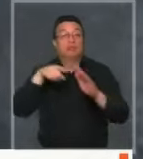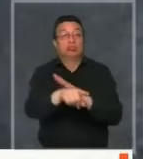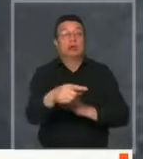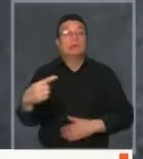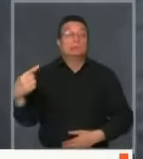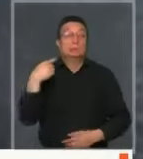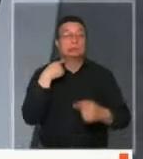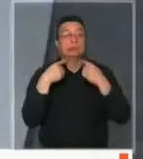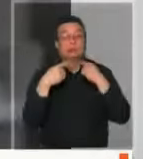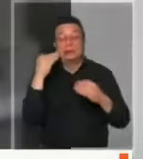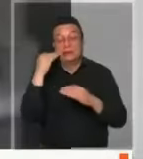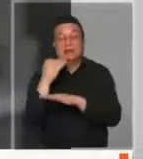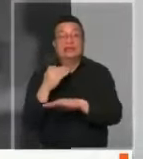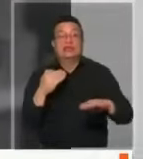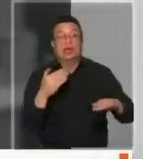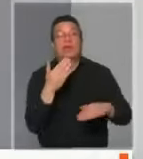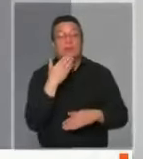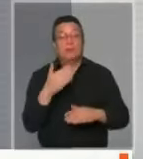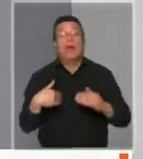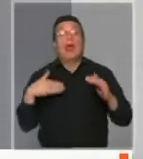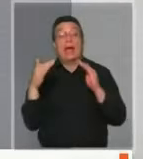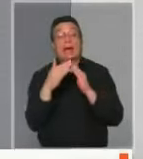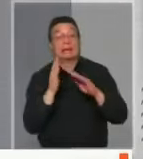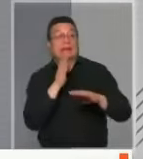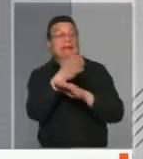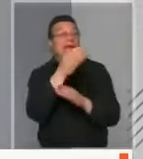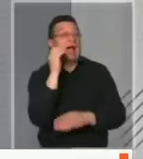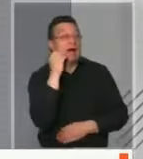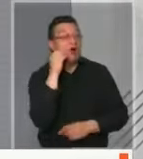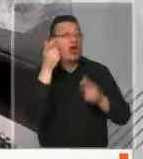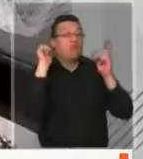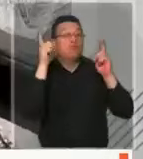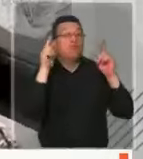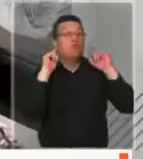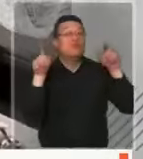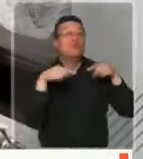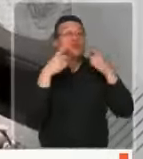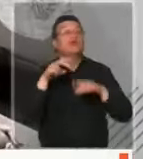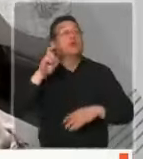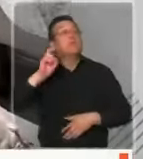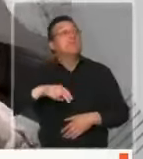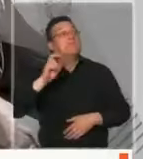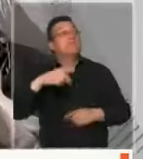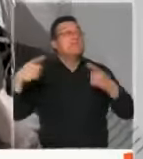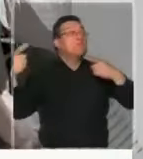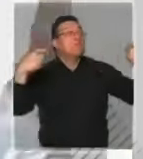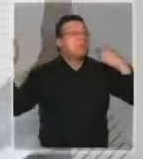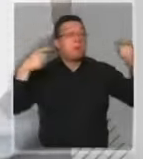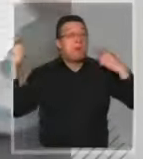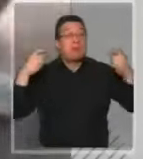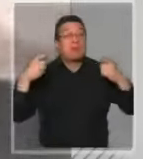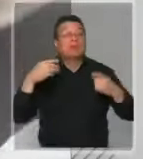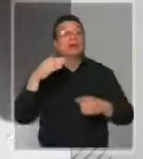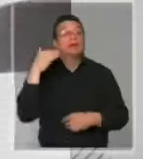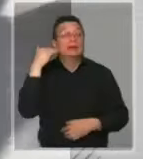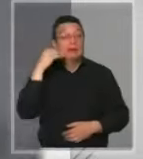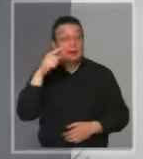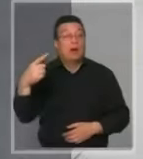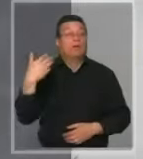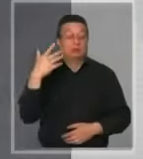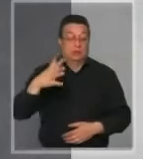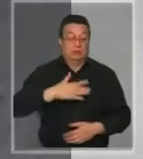a los niños del barrio camino a la casa de sus abuelos escuchando música cuando comenzaron los disparos Agustina recibió uno en el